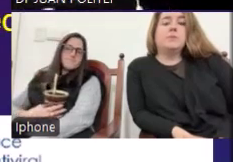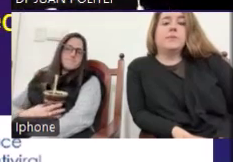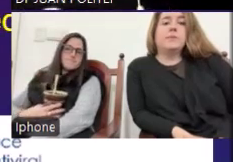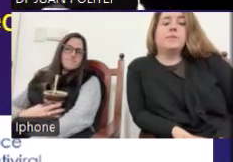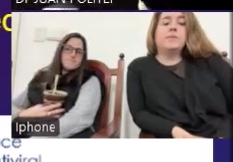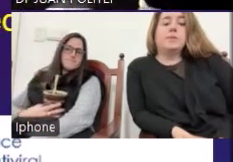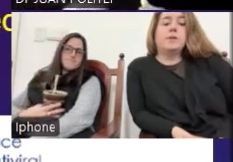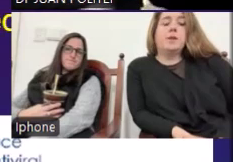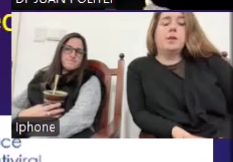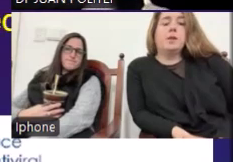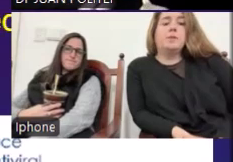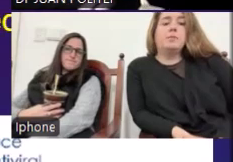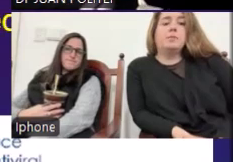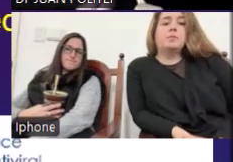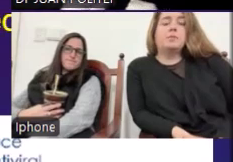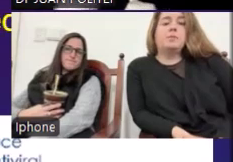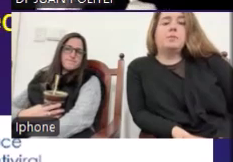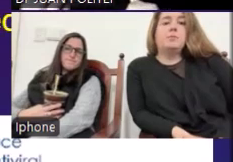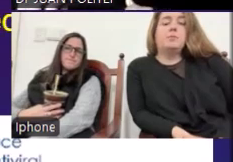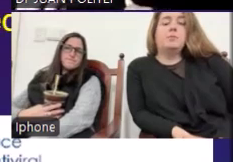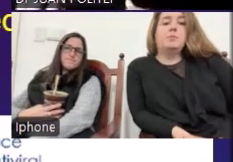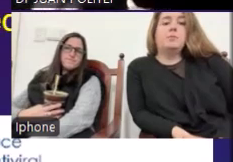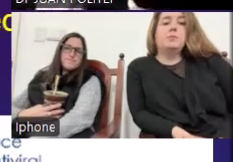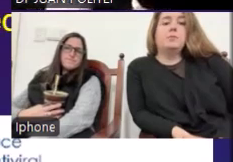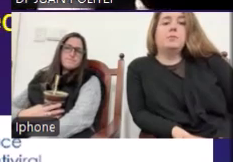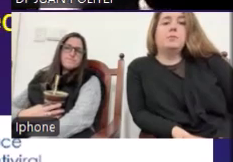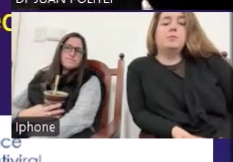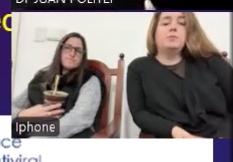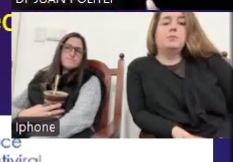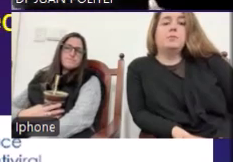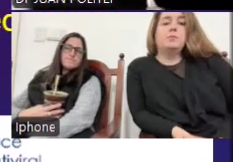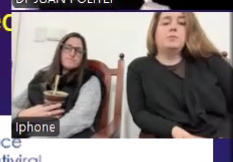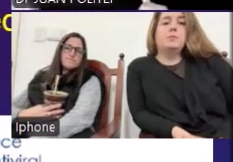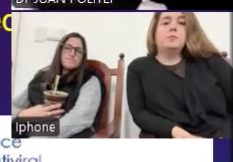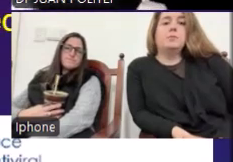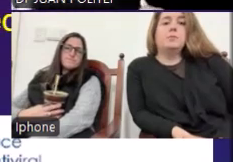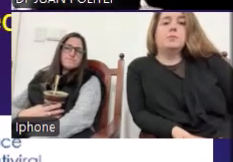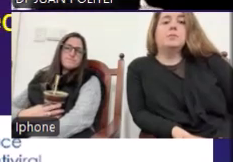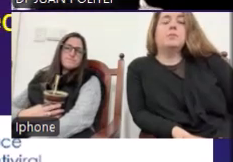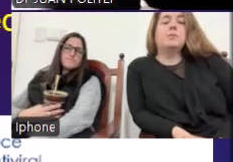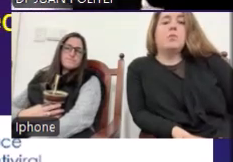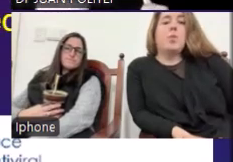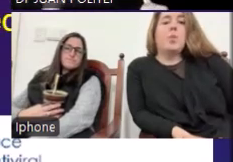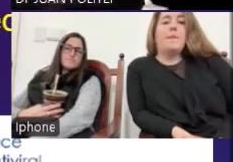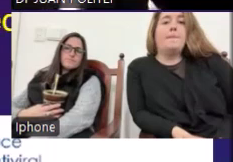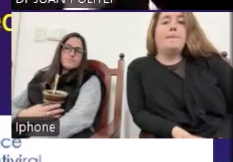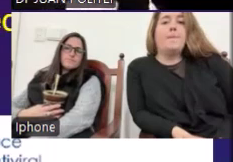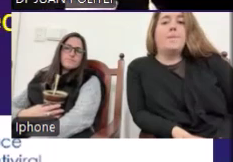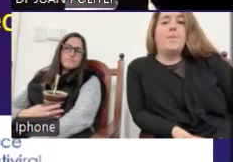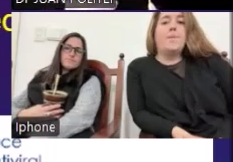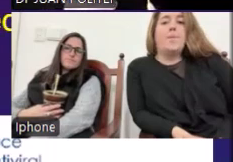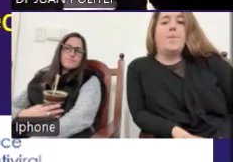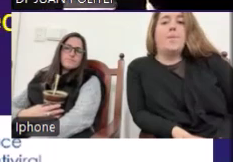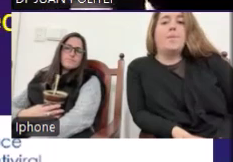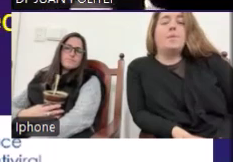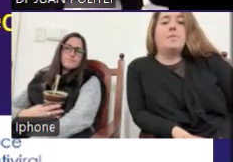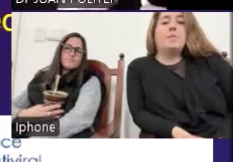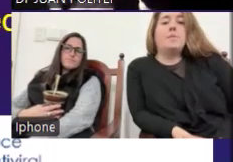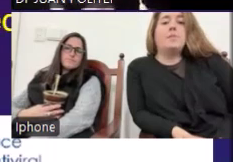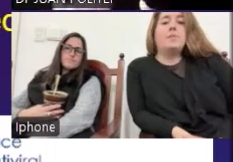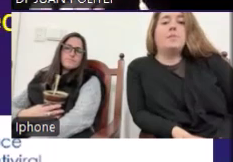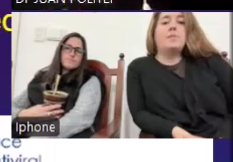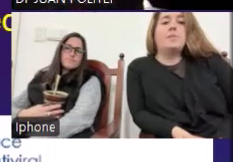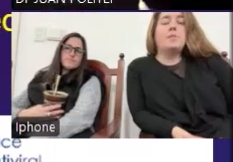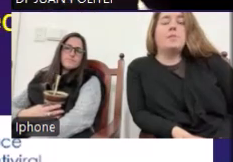virus, el sistema inmune no lo reconozca como un virus y lo mate. ¿Se entiende? Entonces vos bajabas la inmunidad, pero